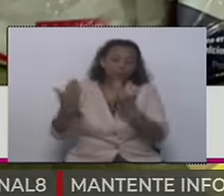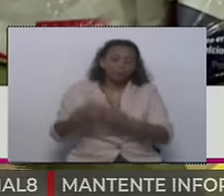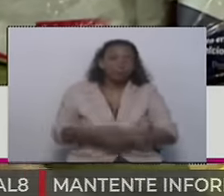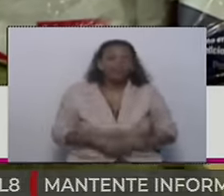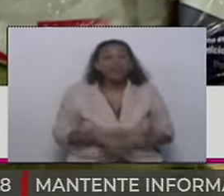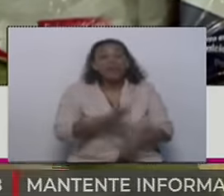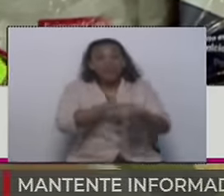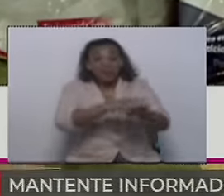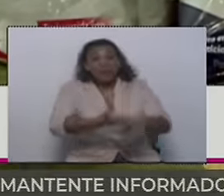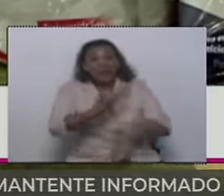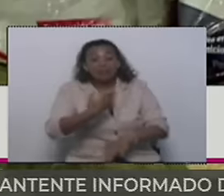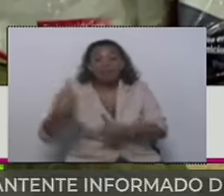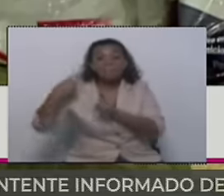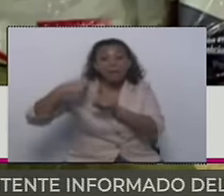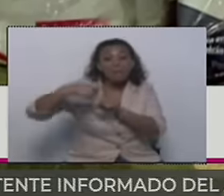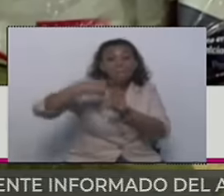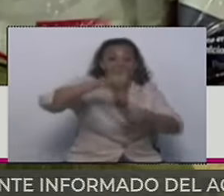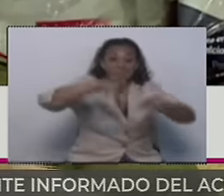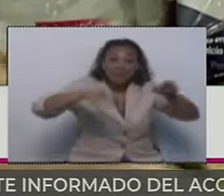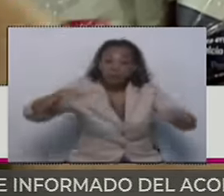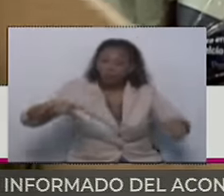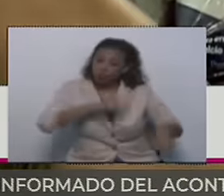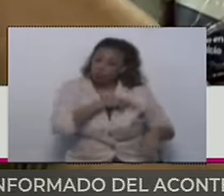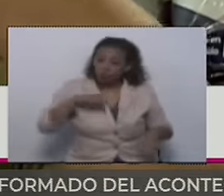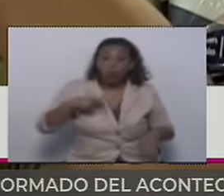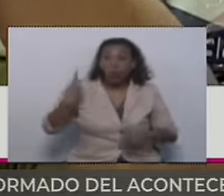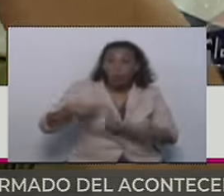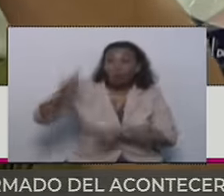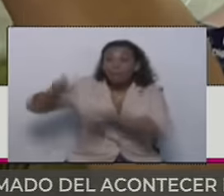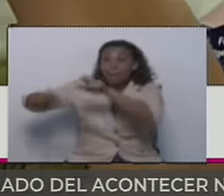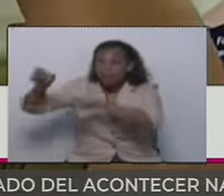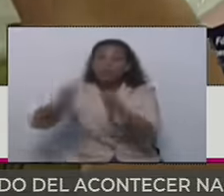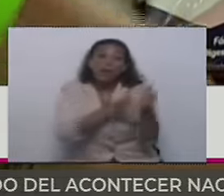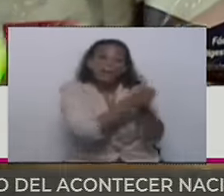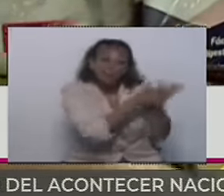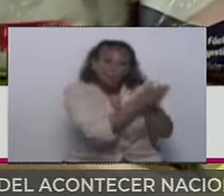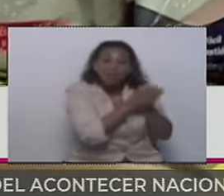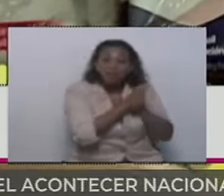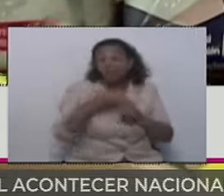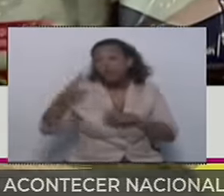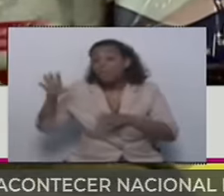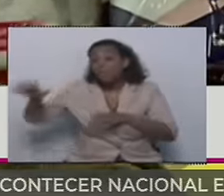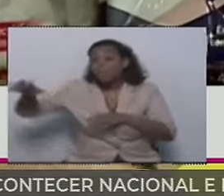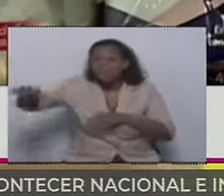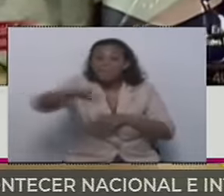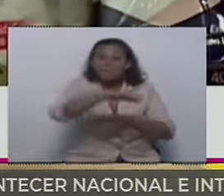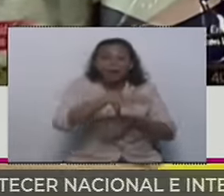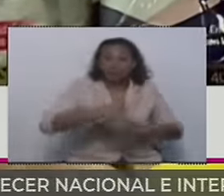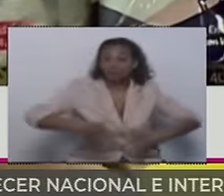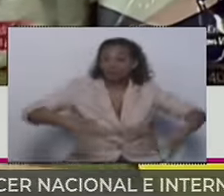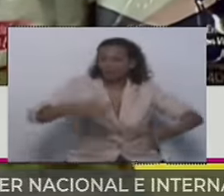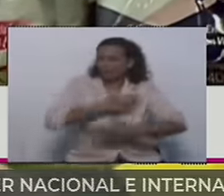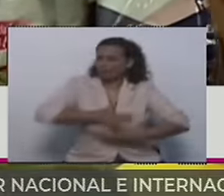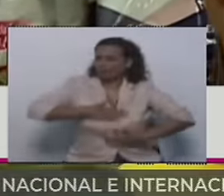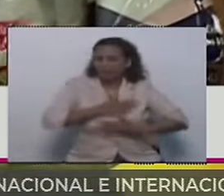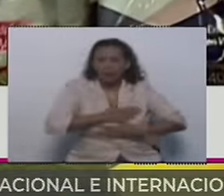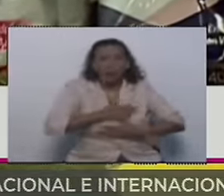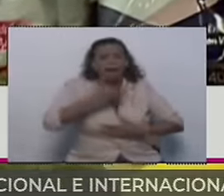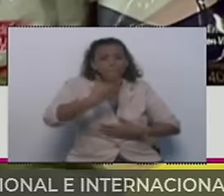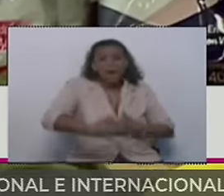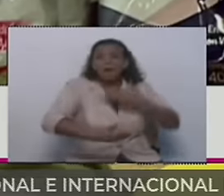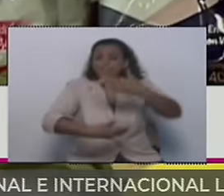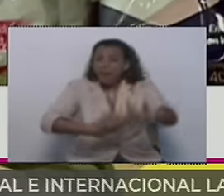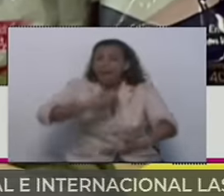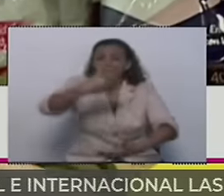importante porque se han ido sumando pues no solamente nosotros sino otras bodegas, y que a medida que vaya